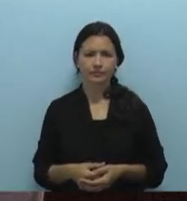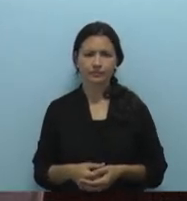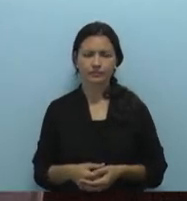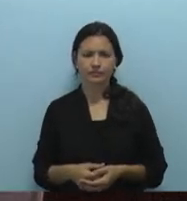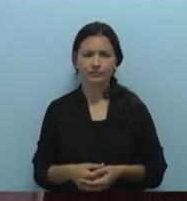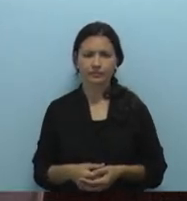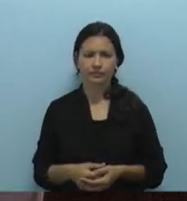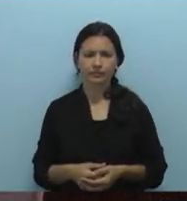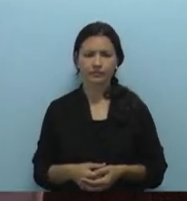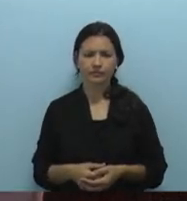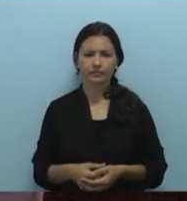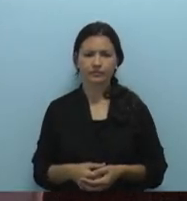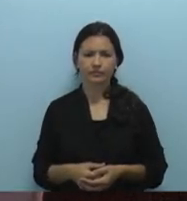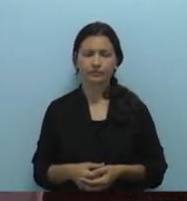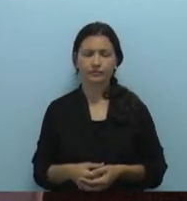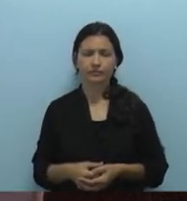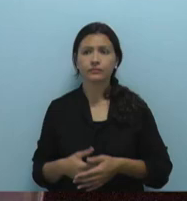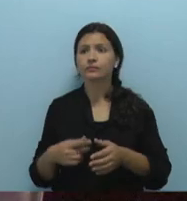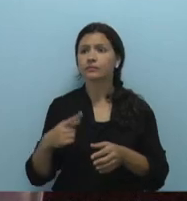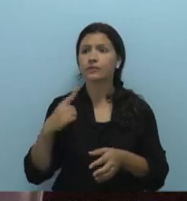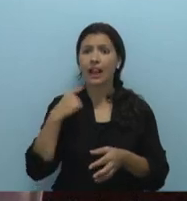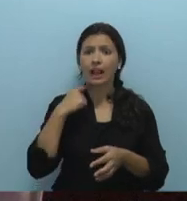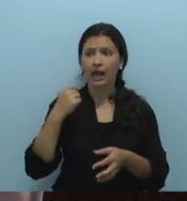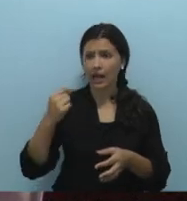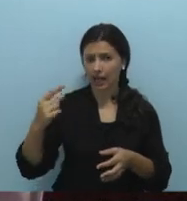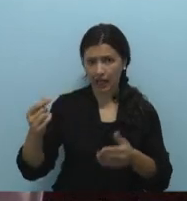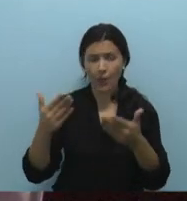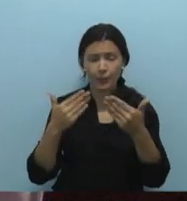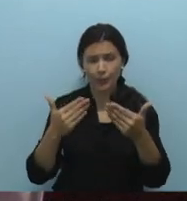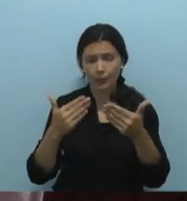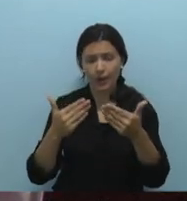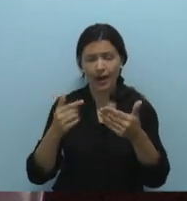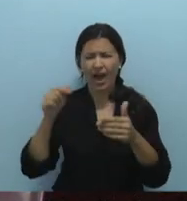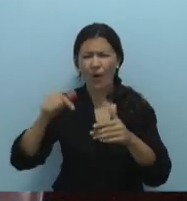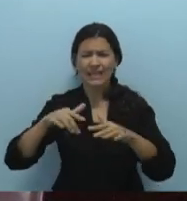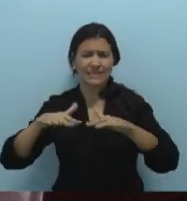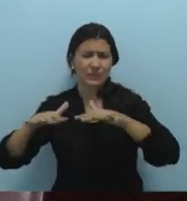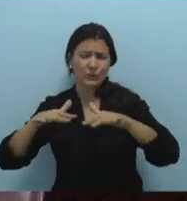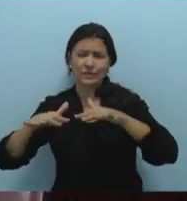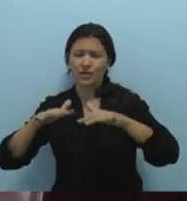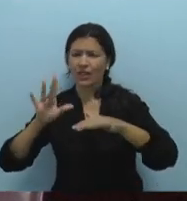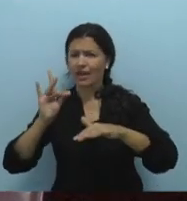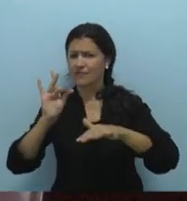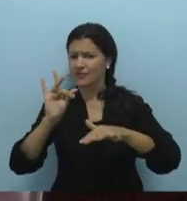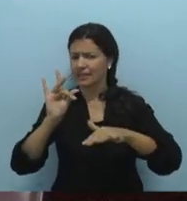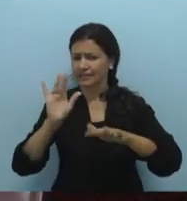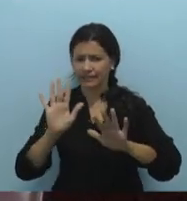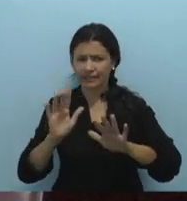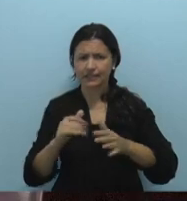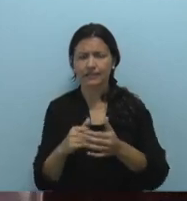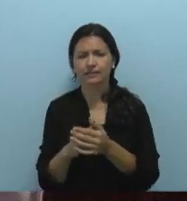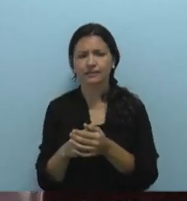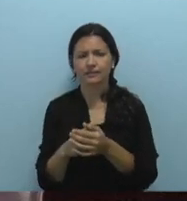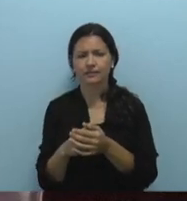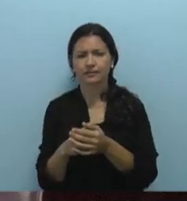Por eso digo que de la crítica situación que tiene la Universidad Argentina hoy y que con tanta claridad